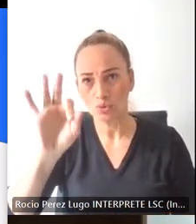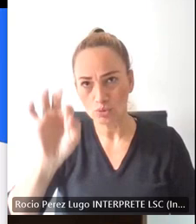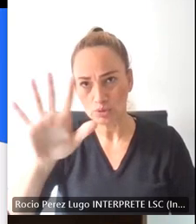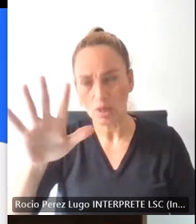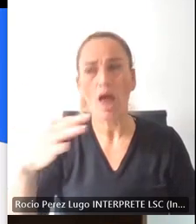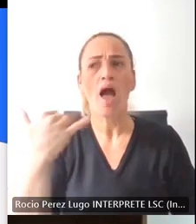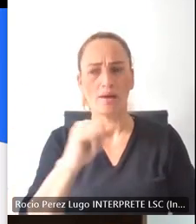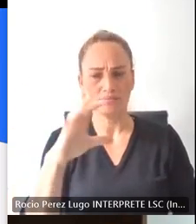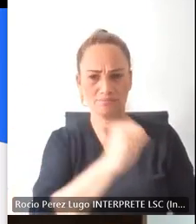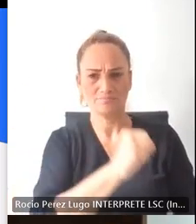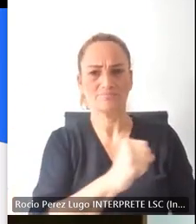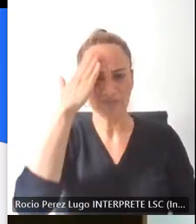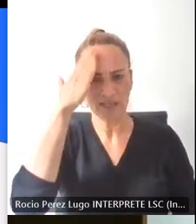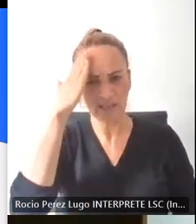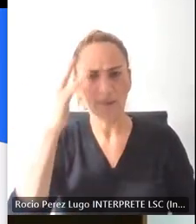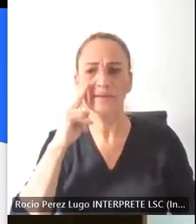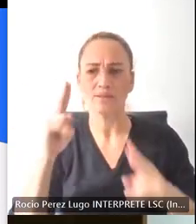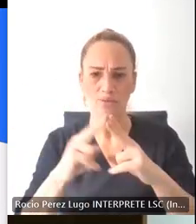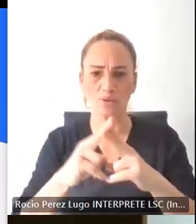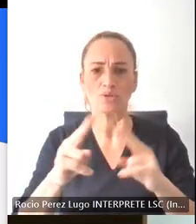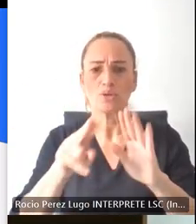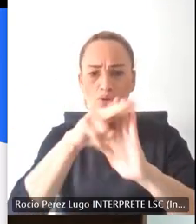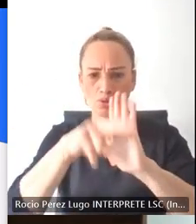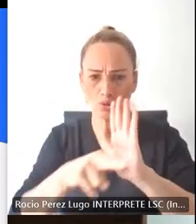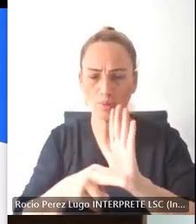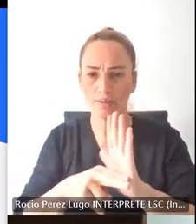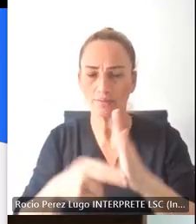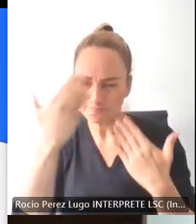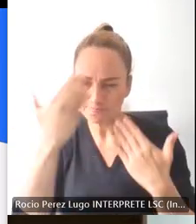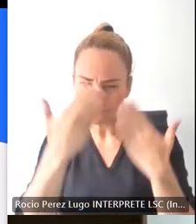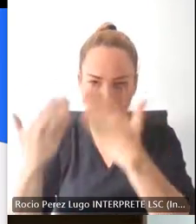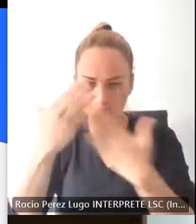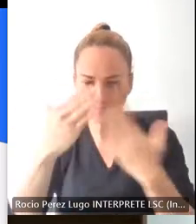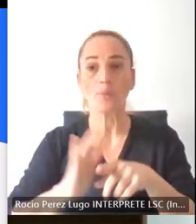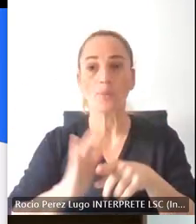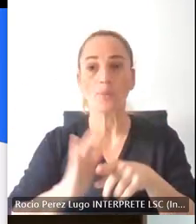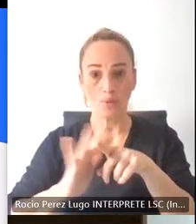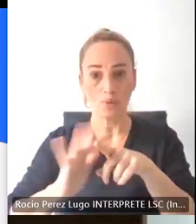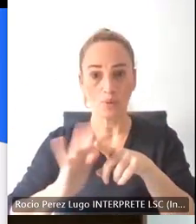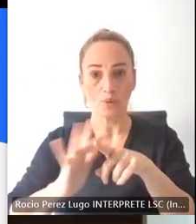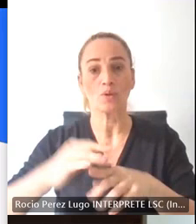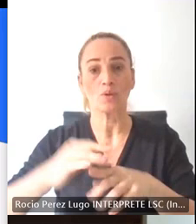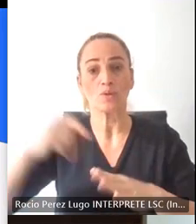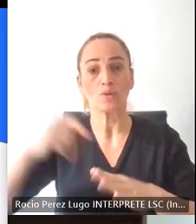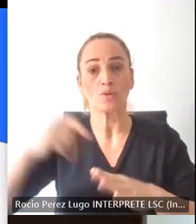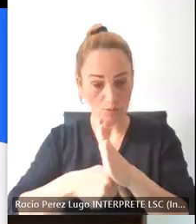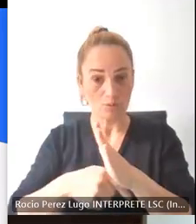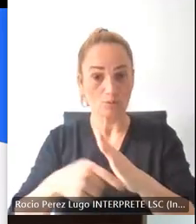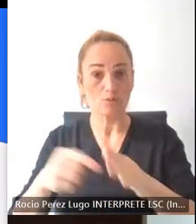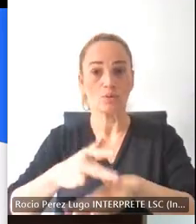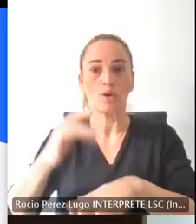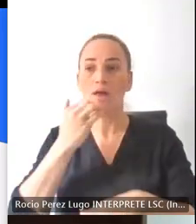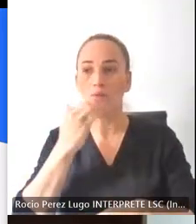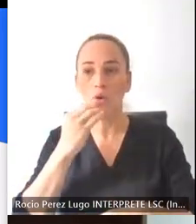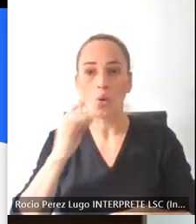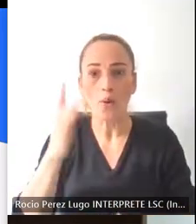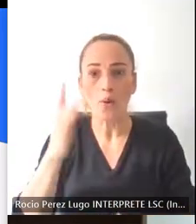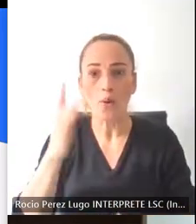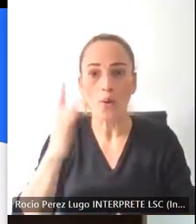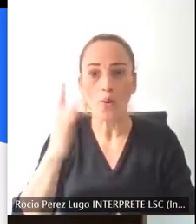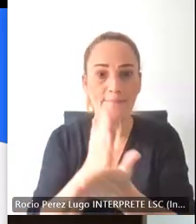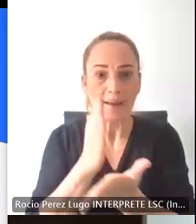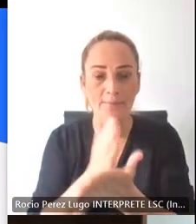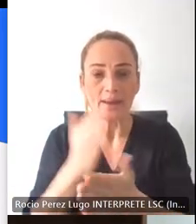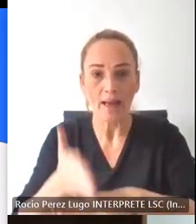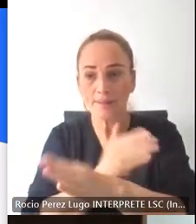cuál es la norma que tiene que verificar y revisarlo muy bien. Es un ejercicio que hay que revisar muy bien porque sí se llegan a presentar fallas cuando se hacen los